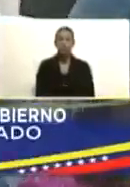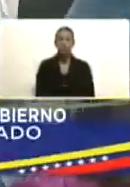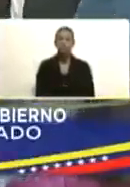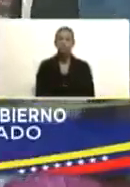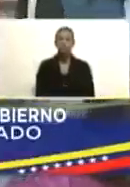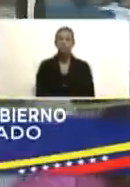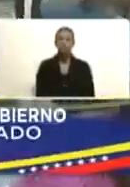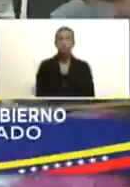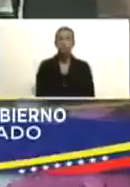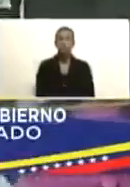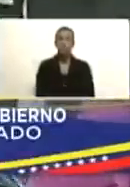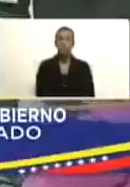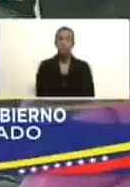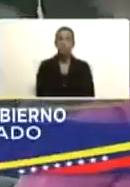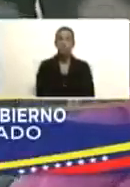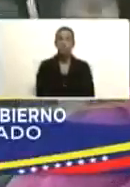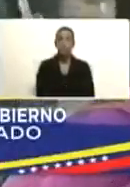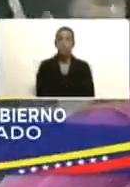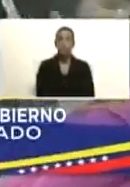y